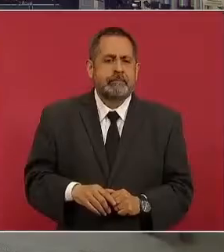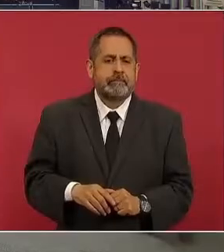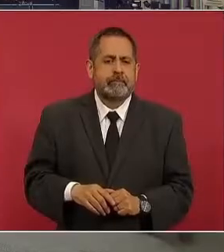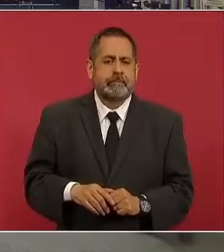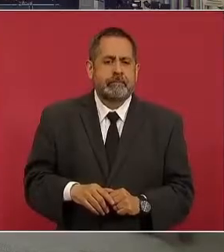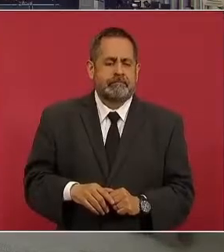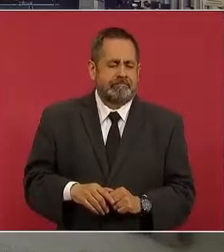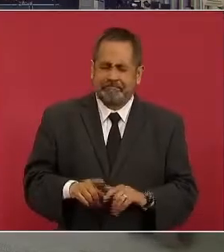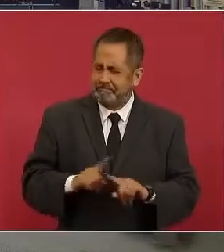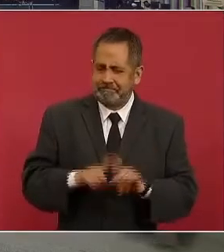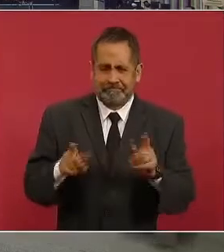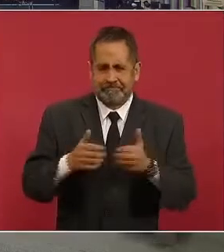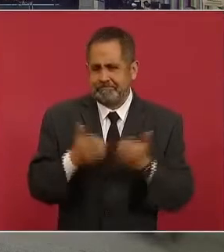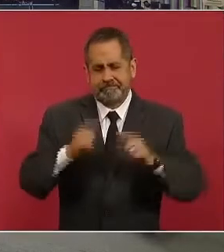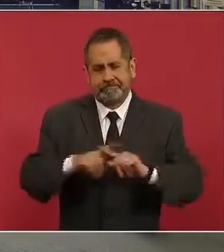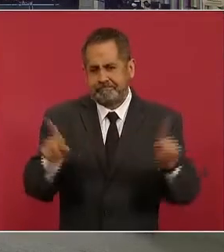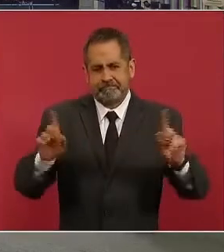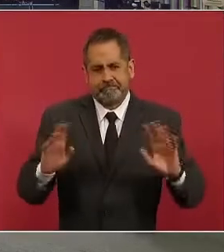absolutamente.